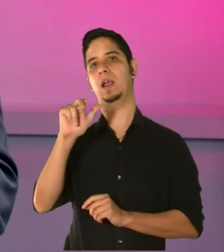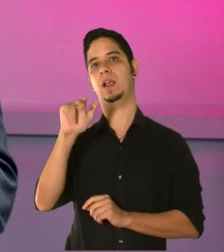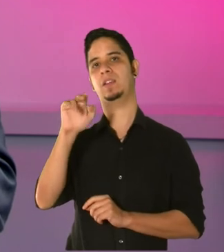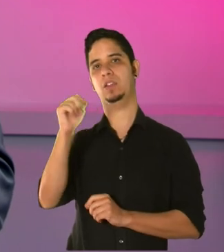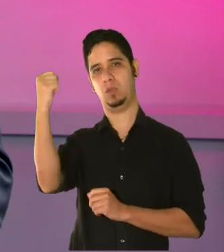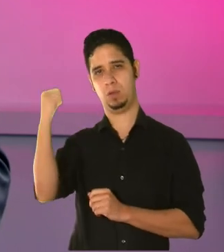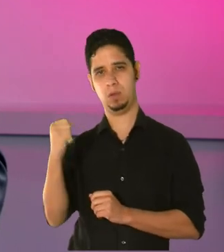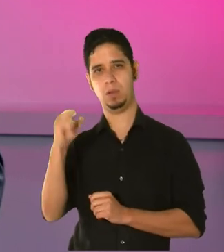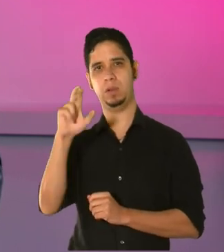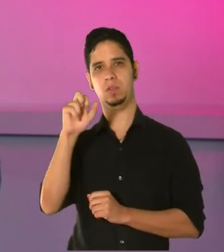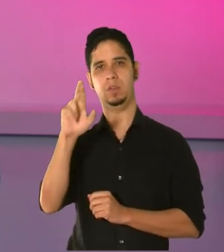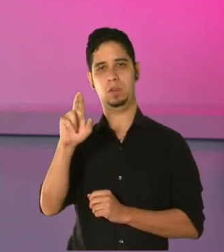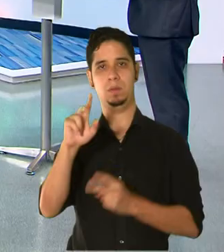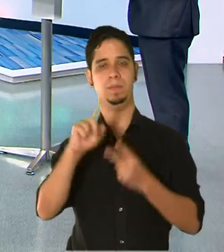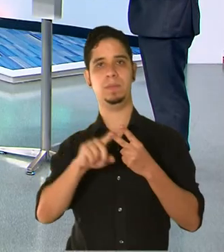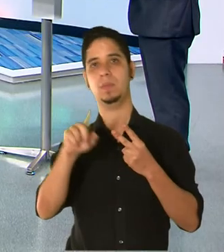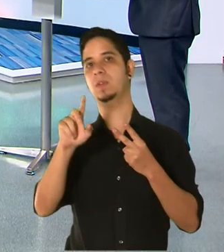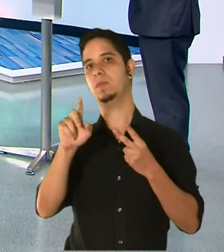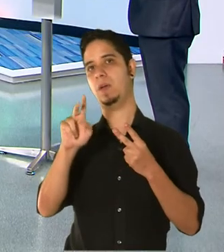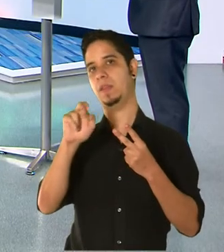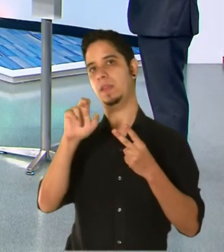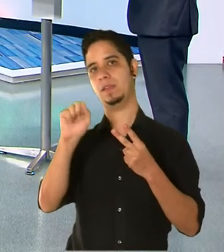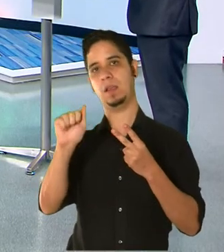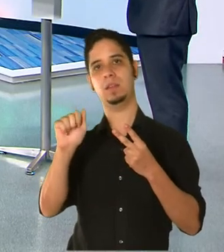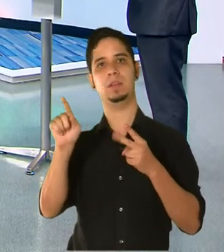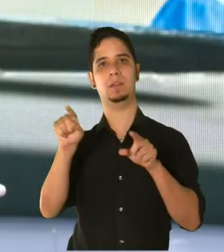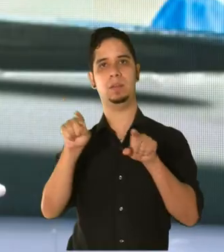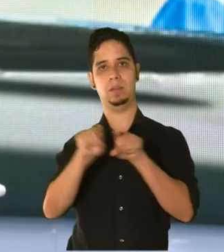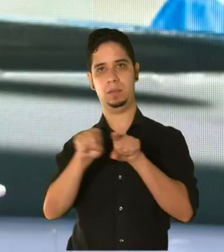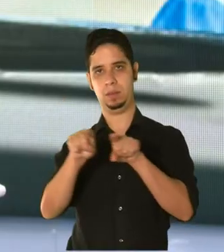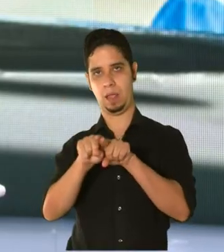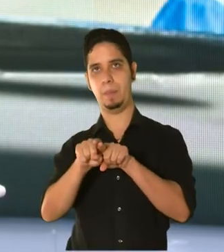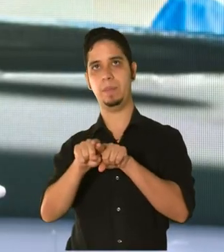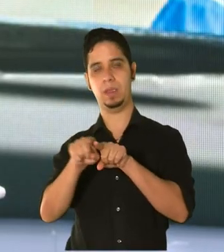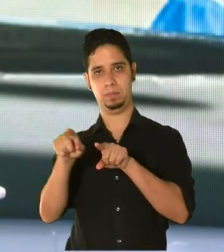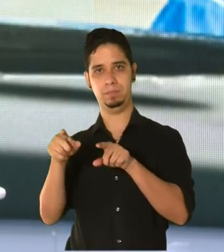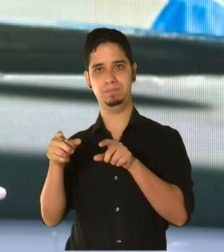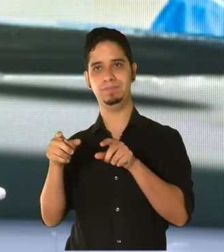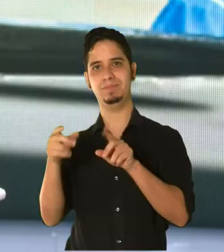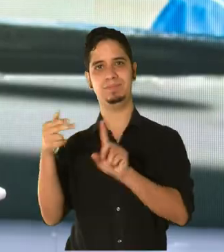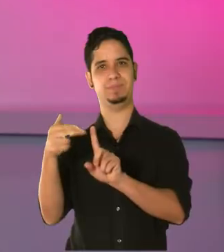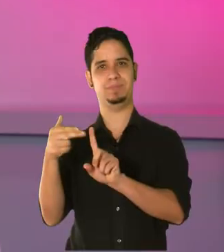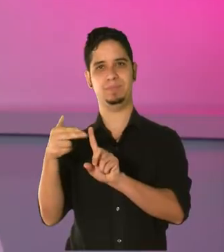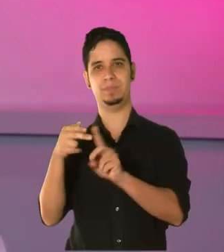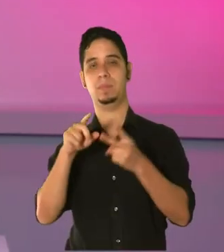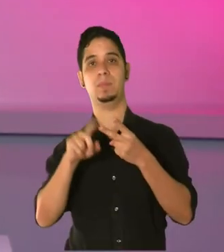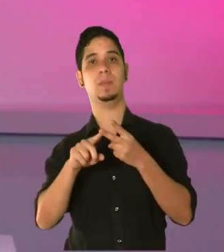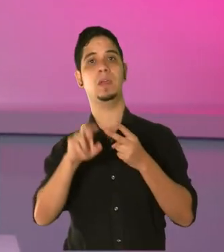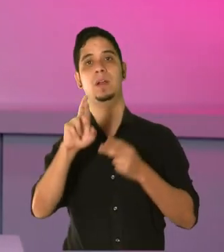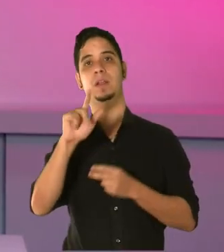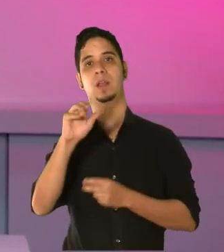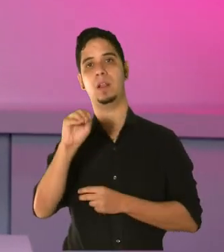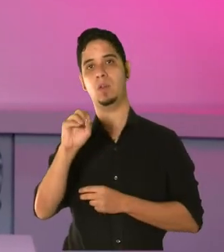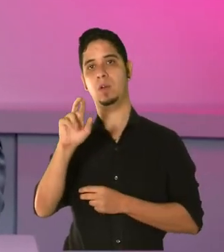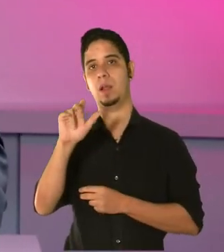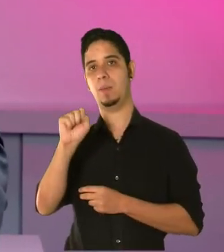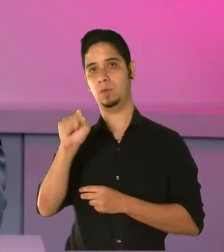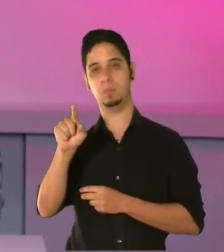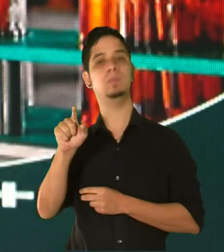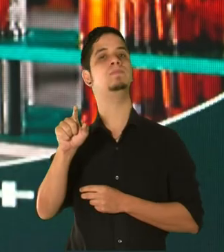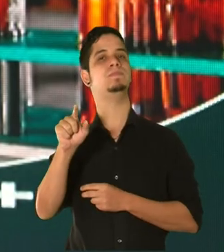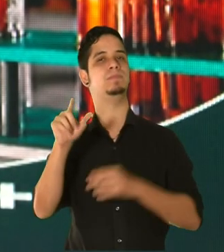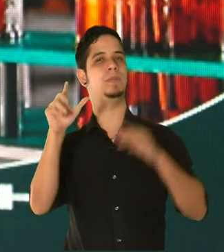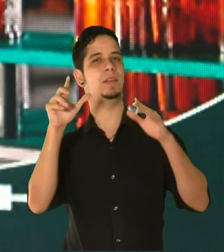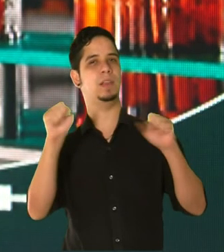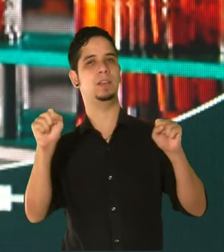vanessa vélez gerente de mercadeo de comunicaciones de la misma hospedería y a ricardo ramos presidente de seguros santiago